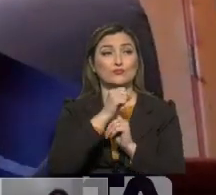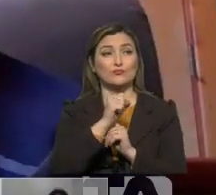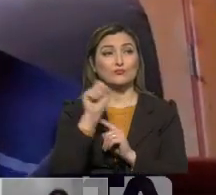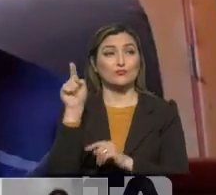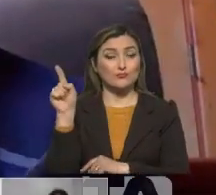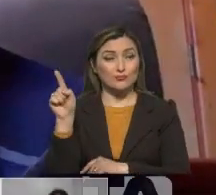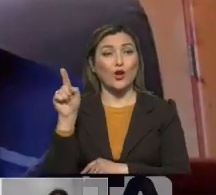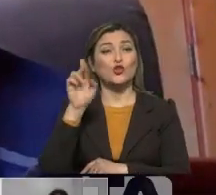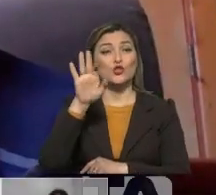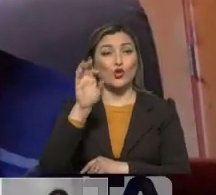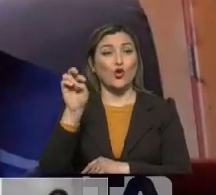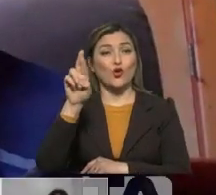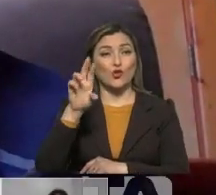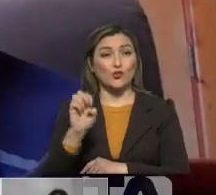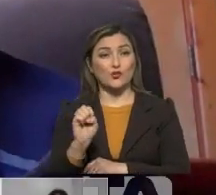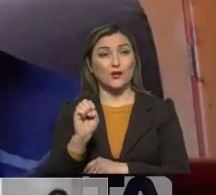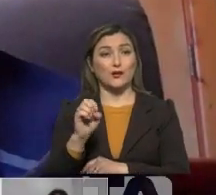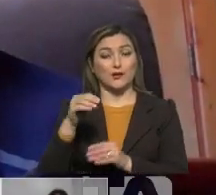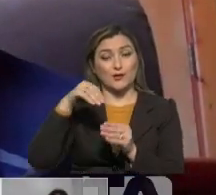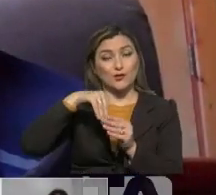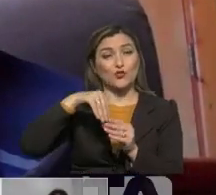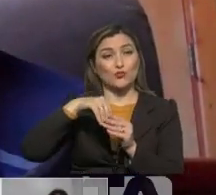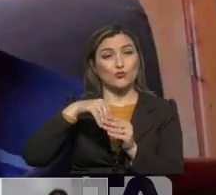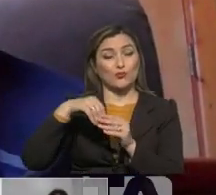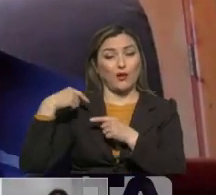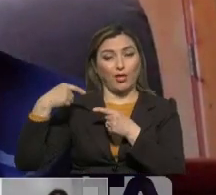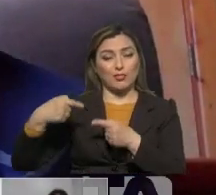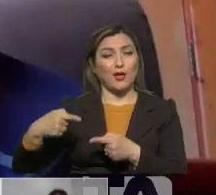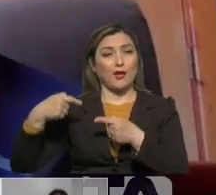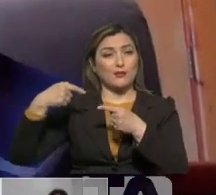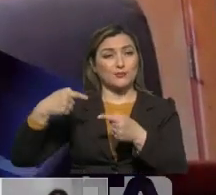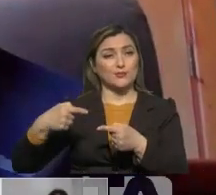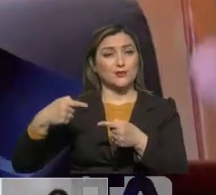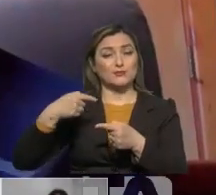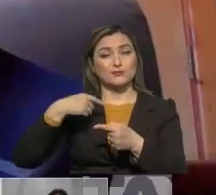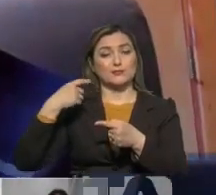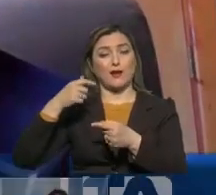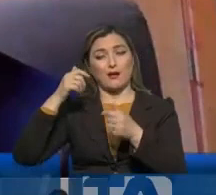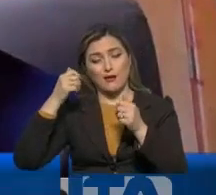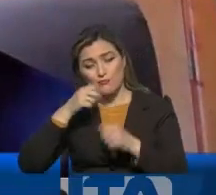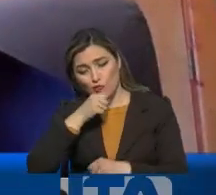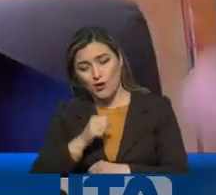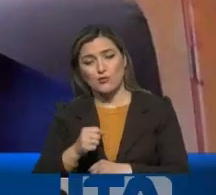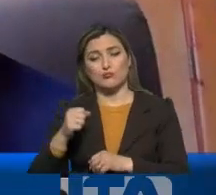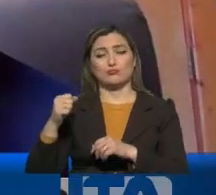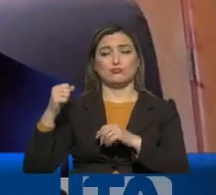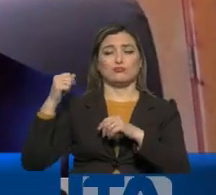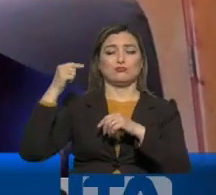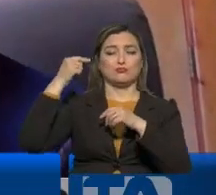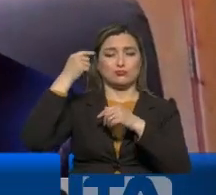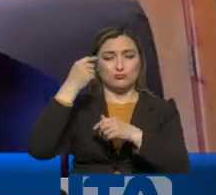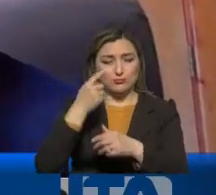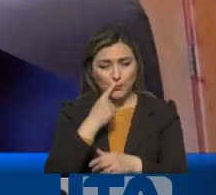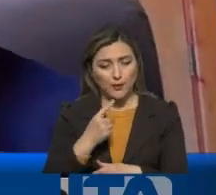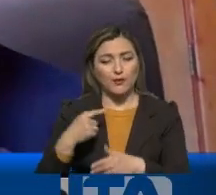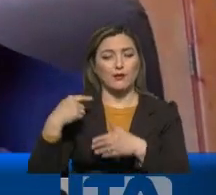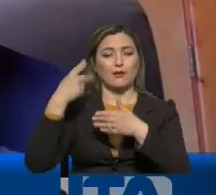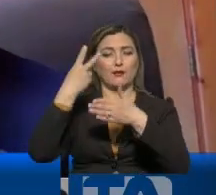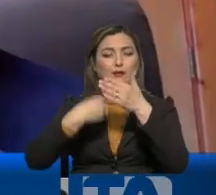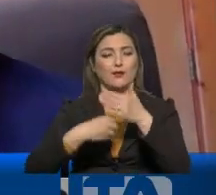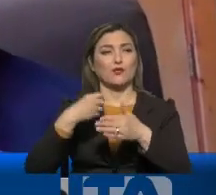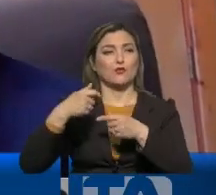torre define como subsidio intergeneracional si tú recibes beneficios muy grandes comparado con lo que aportas